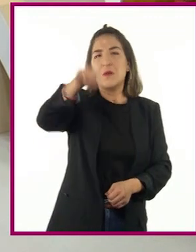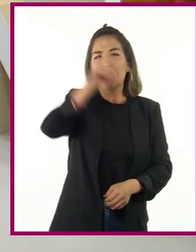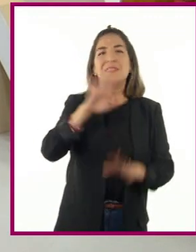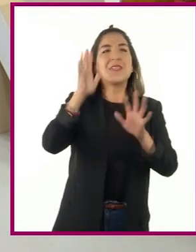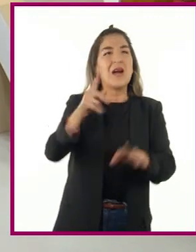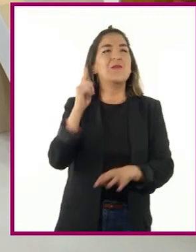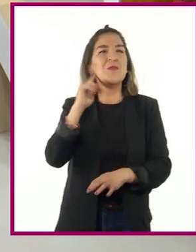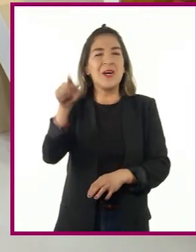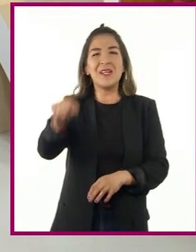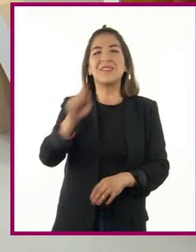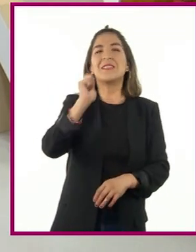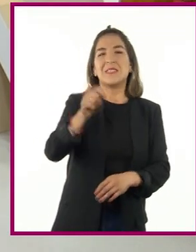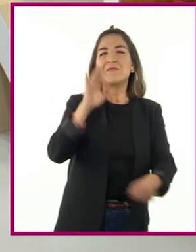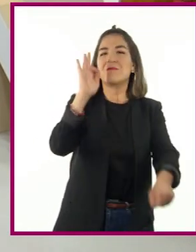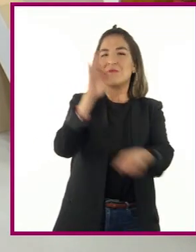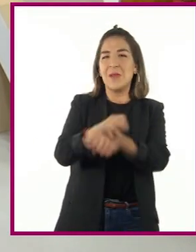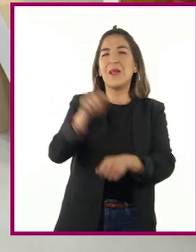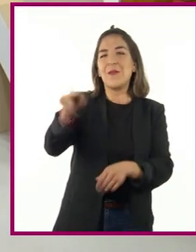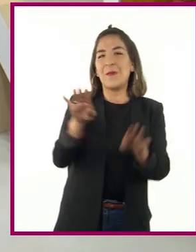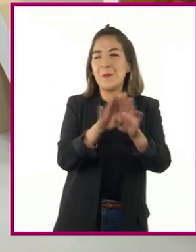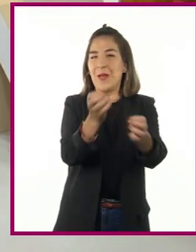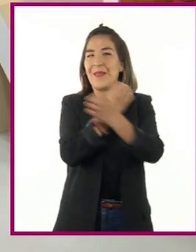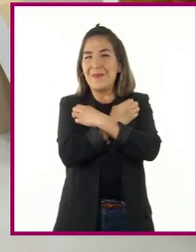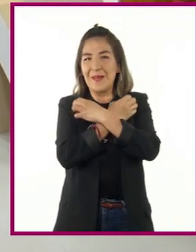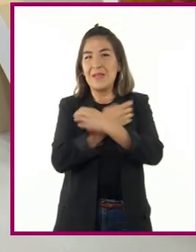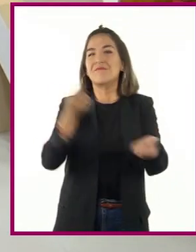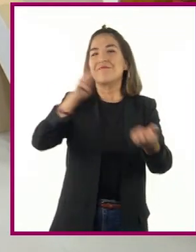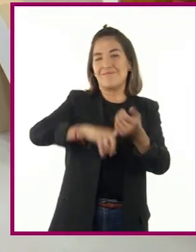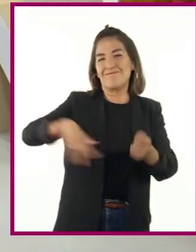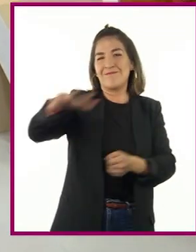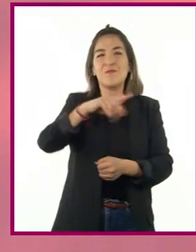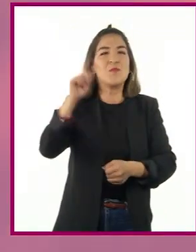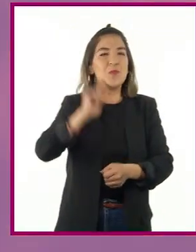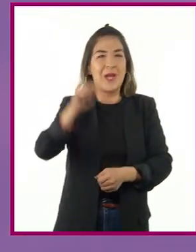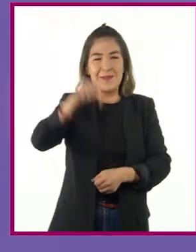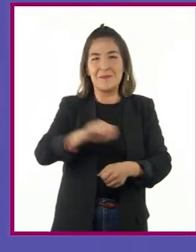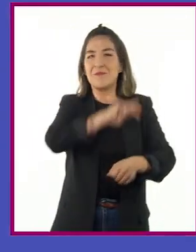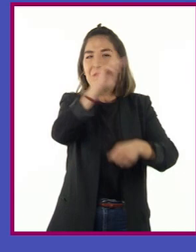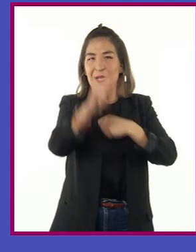oído nombrar por su defensa de la educación de las mujeres de su país.